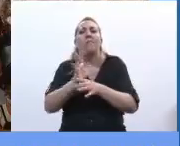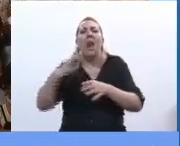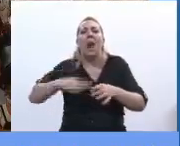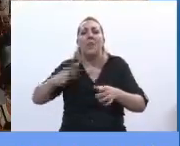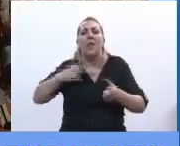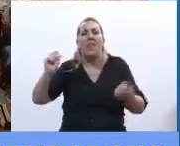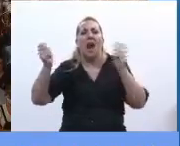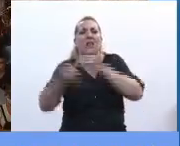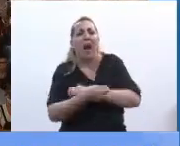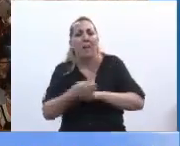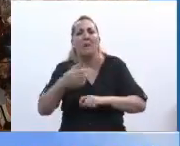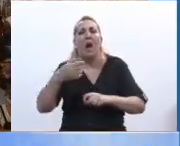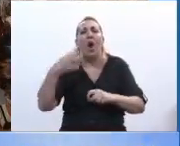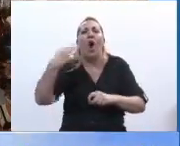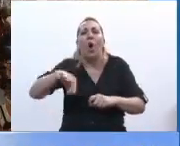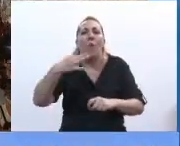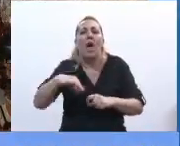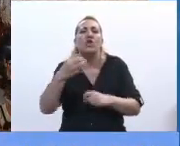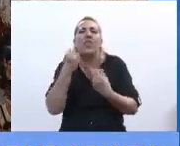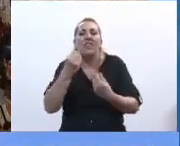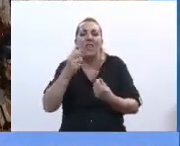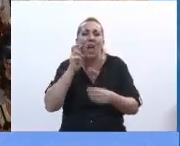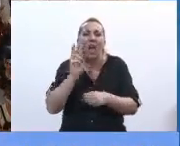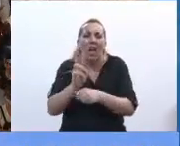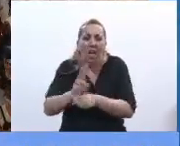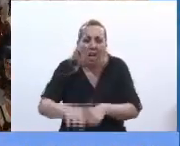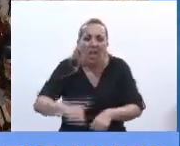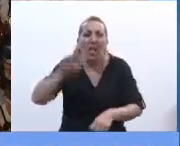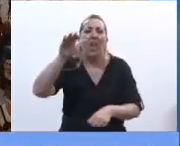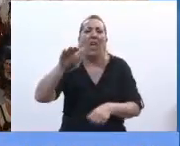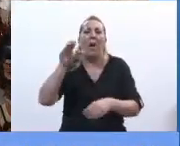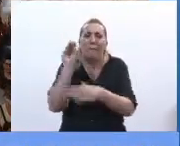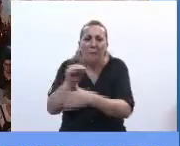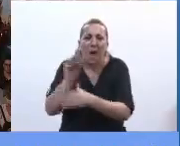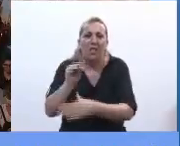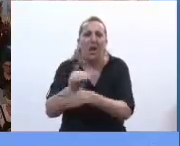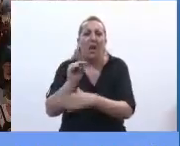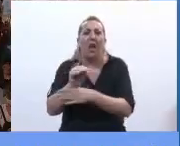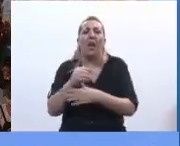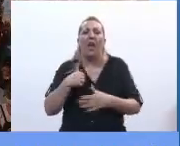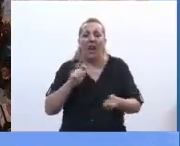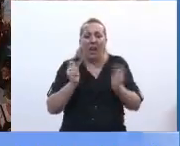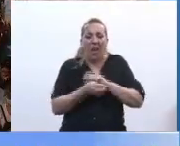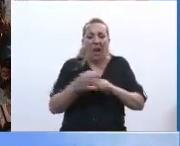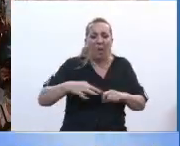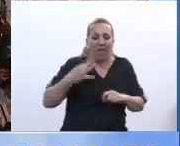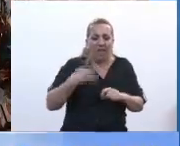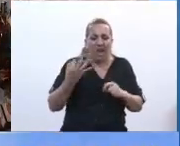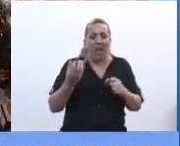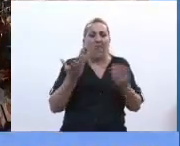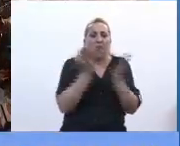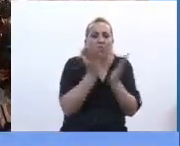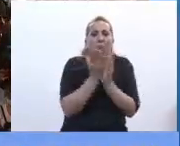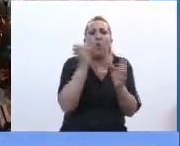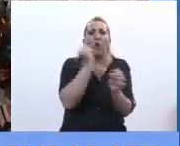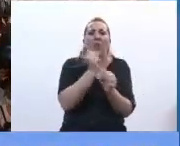desde la obligación de criar y mantener un hijo hasta la renuncia a proyectos de vida distintos de estudio y de